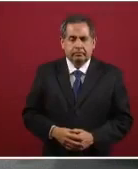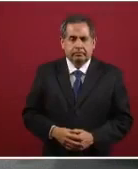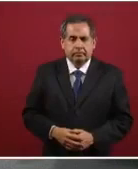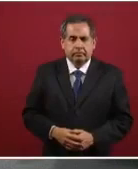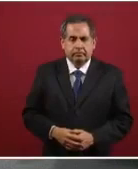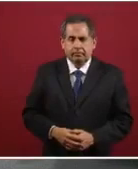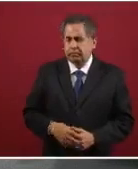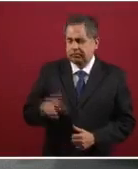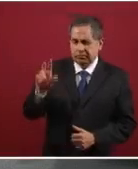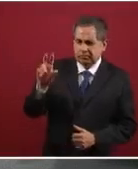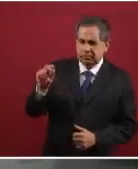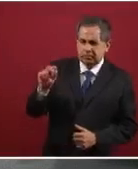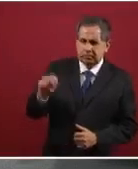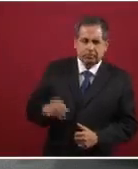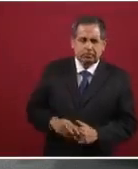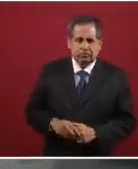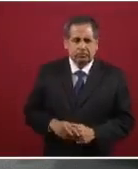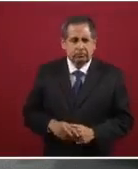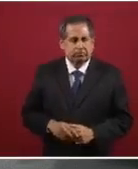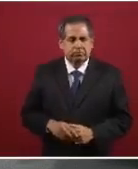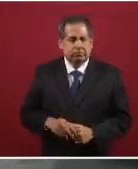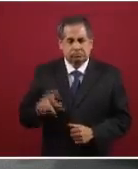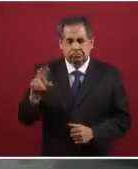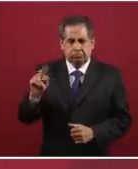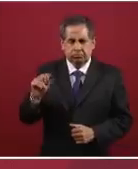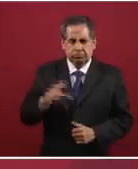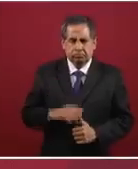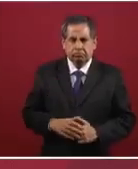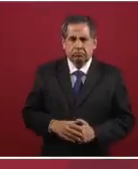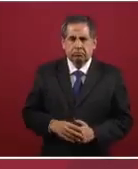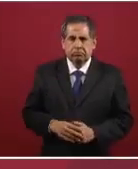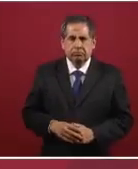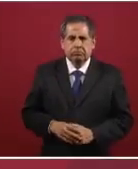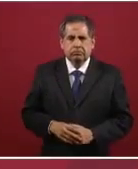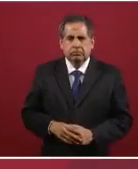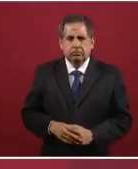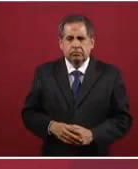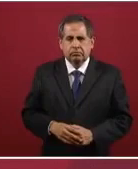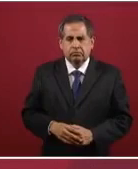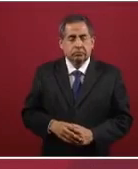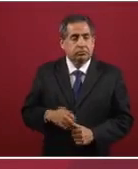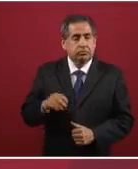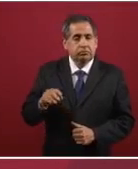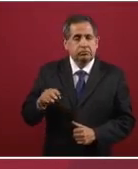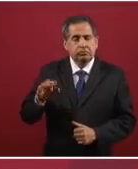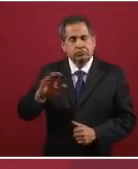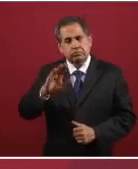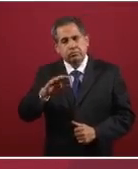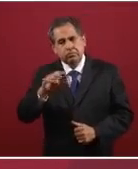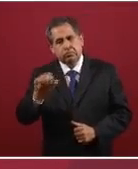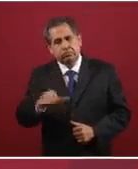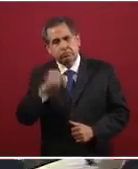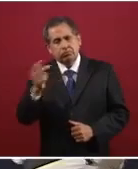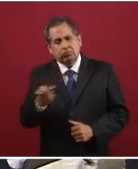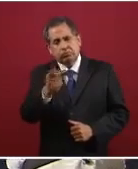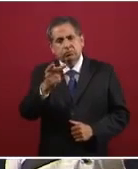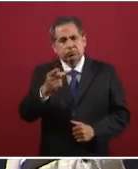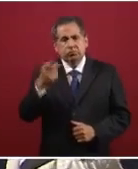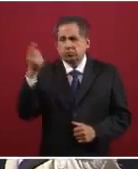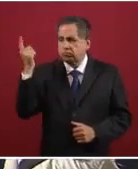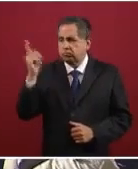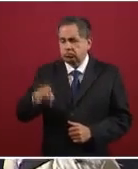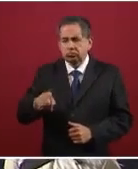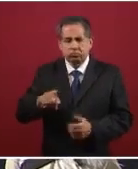No. No hay. Se ha dicho que Rosario dice también que hay otros. Que ella recibía órdenes